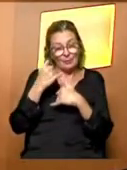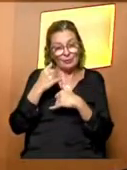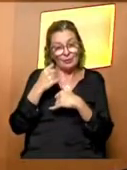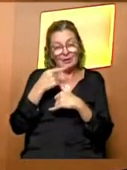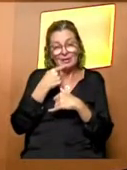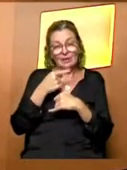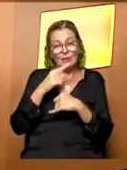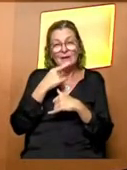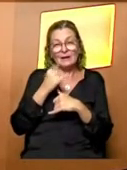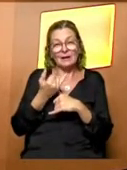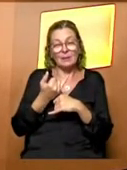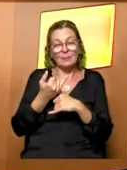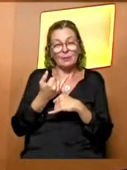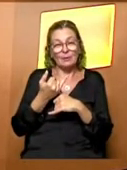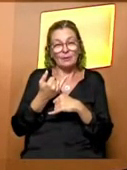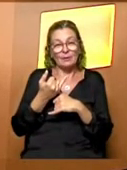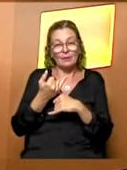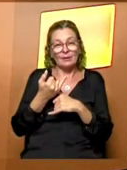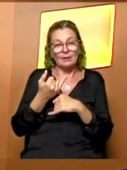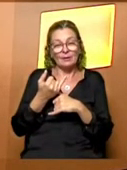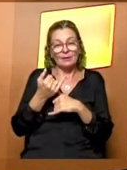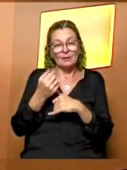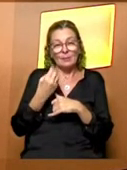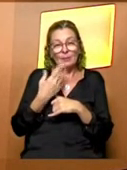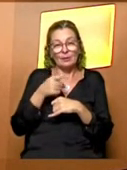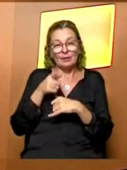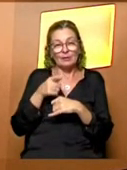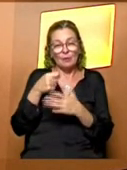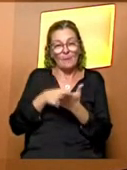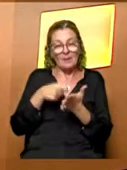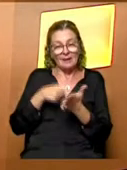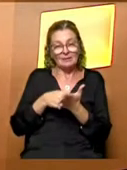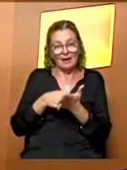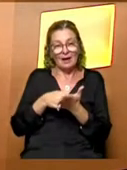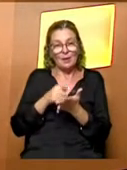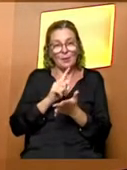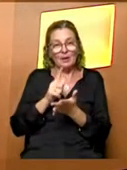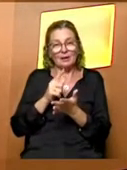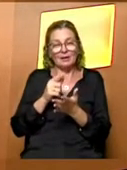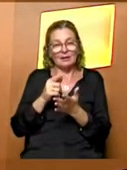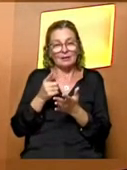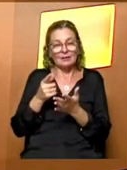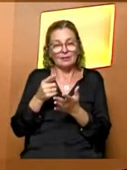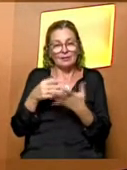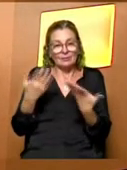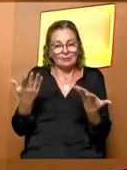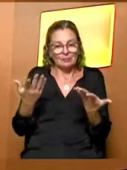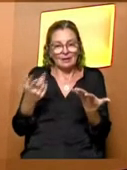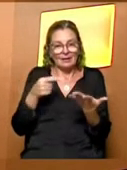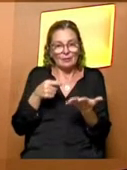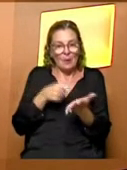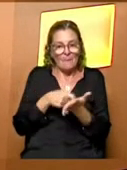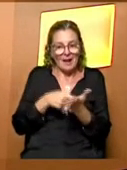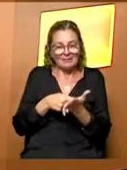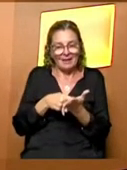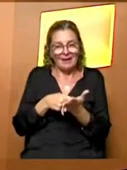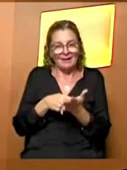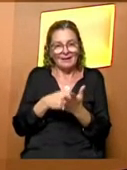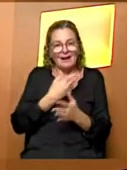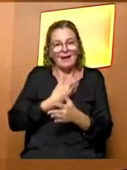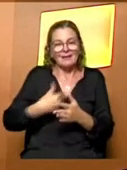el ejemplo de la renuncia fiscal. Porque eso es plata. No es que no salió de ningún lado. Es plata que el